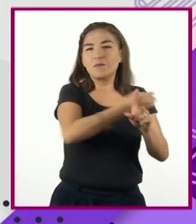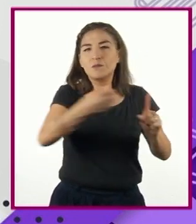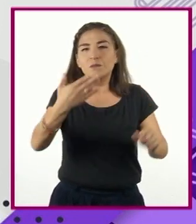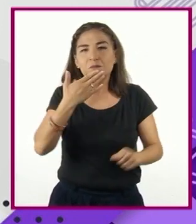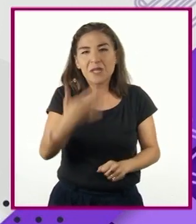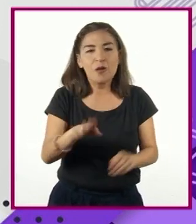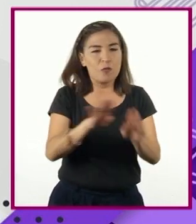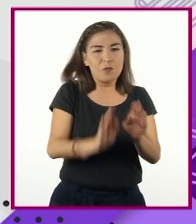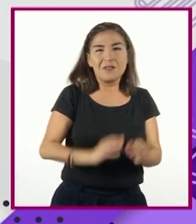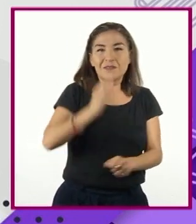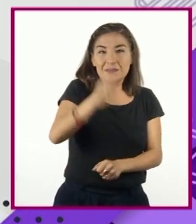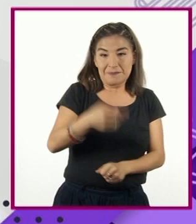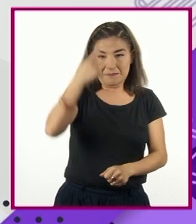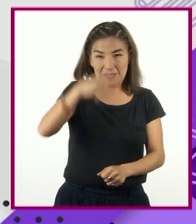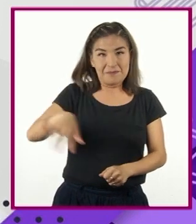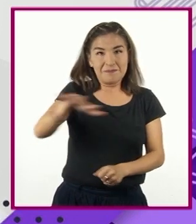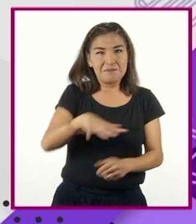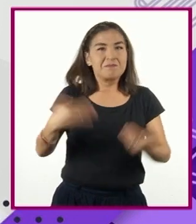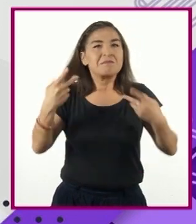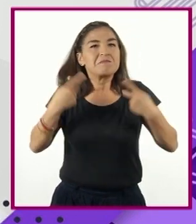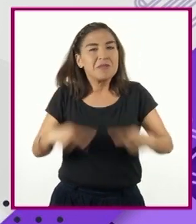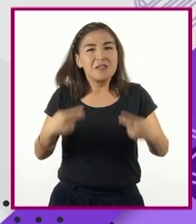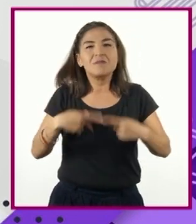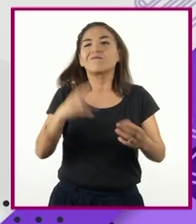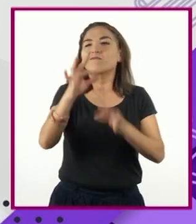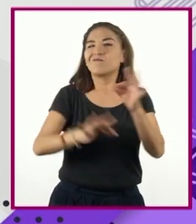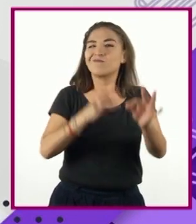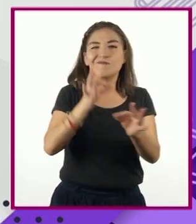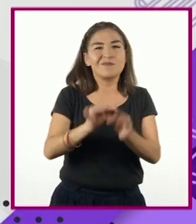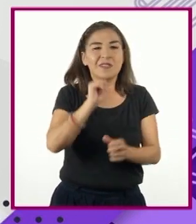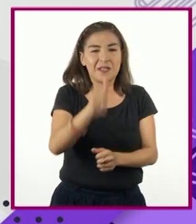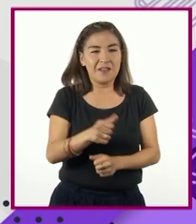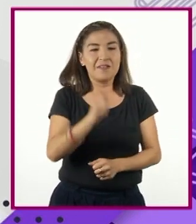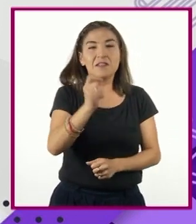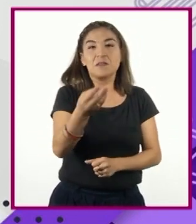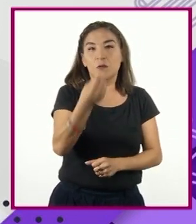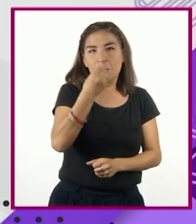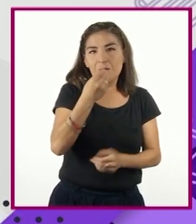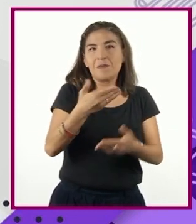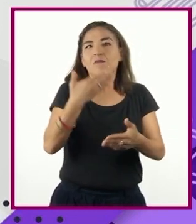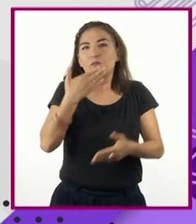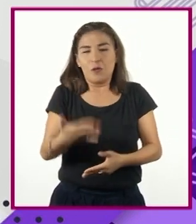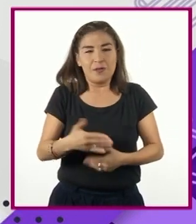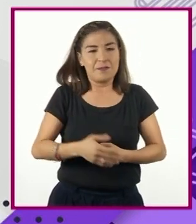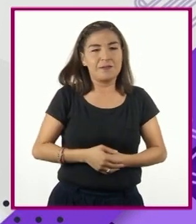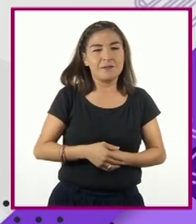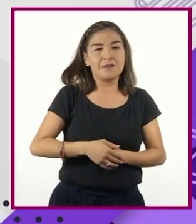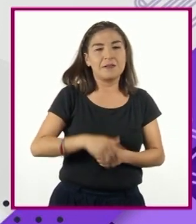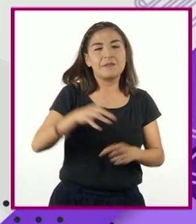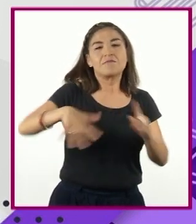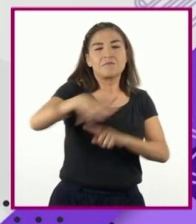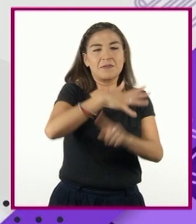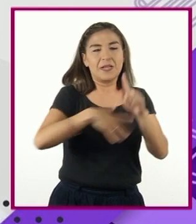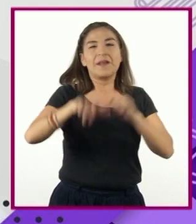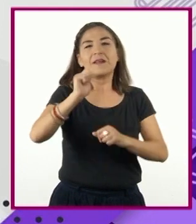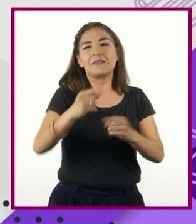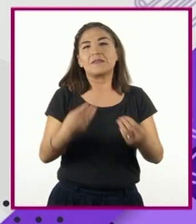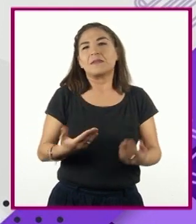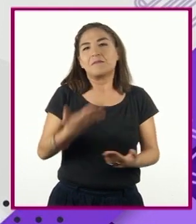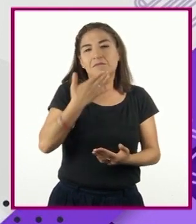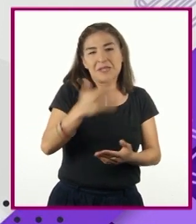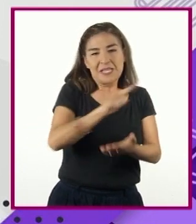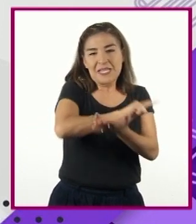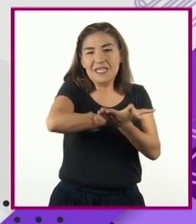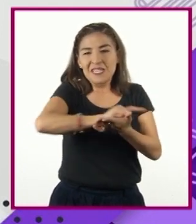permite el bienestar de las personas al no cumplirse con alimentación óptima, un medio ambiente sano y libre de